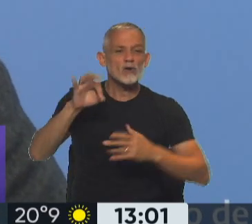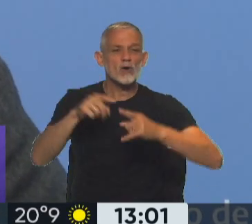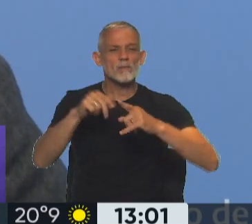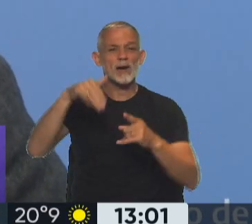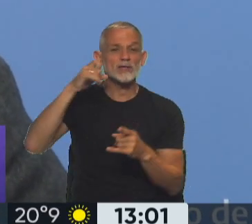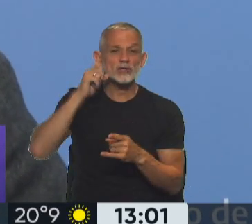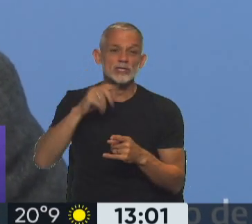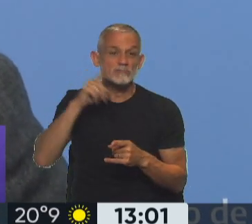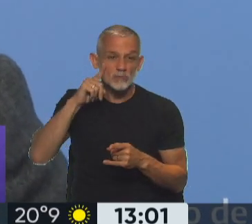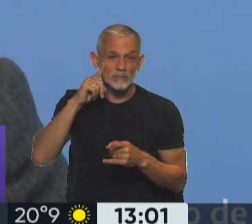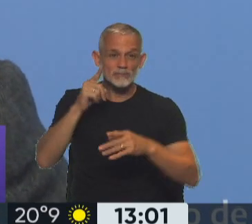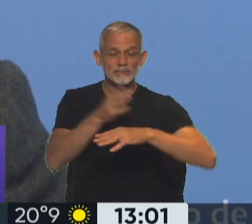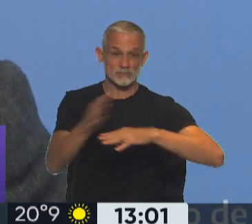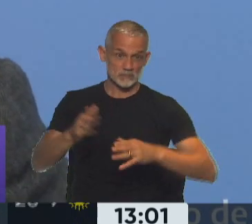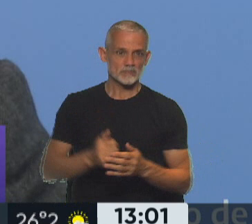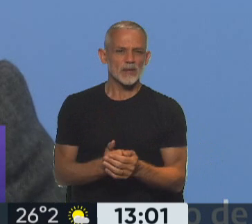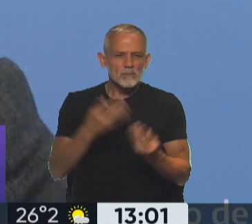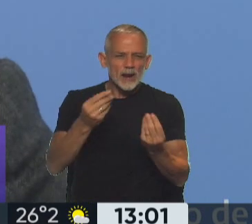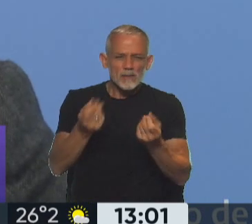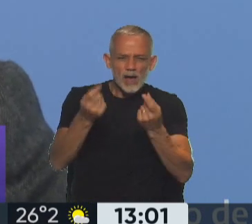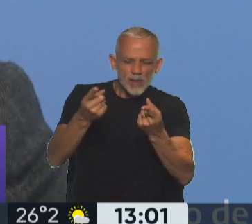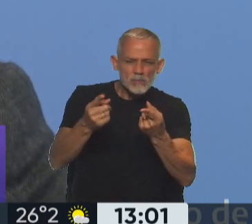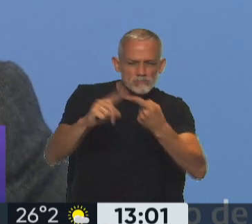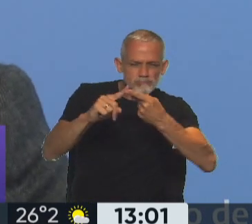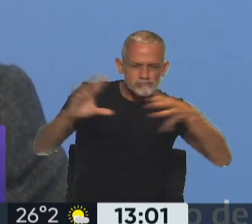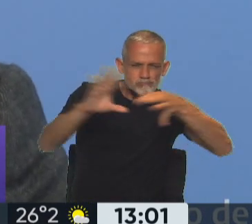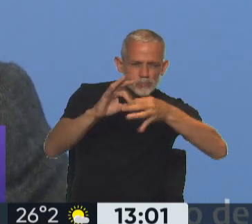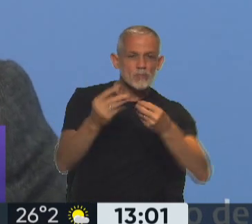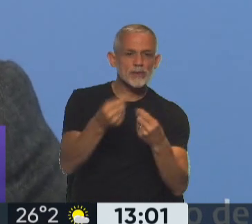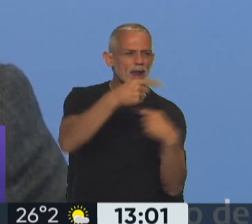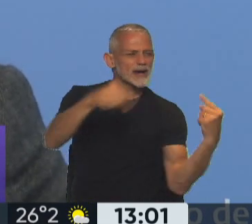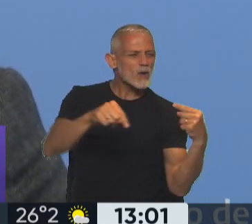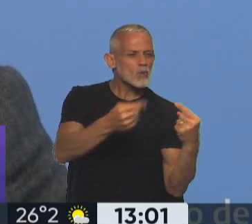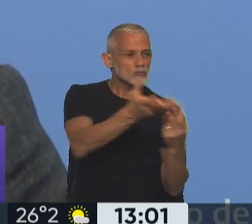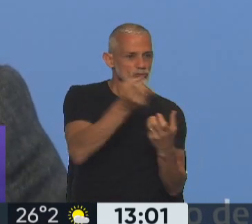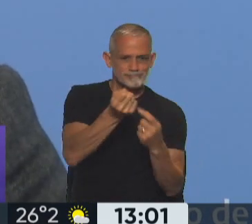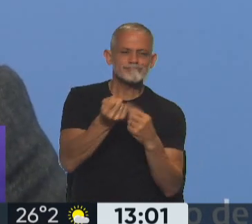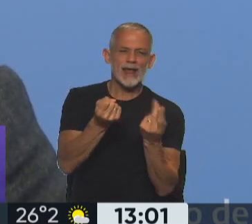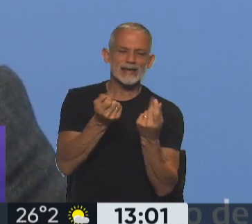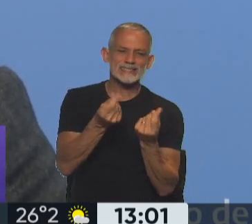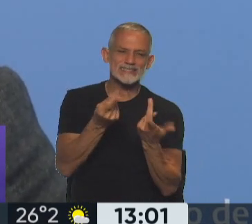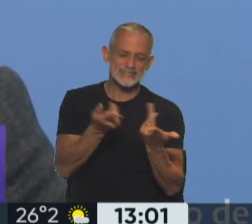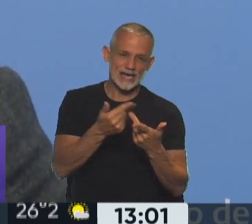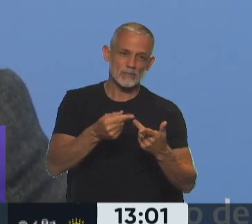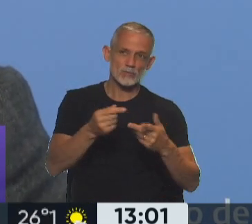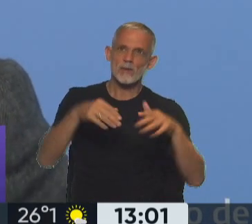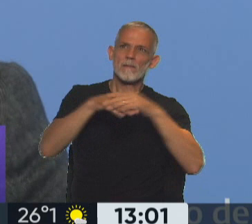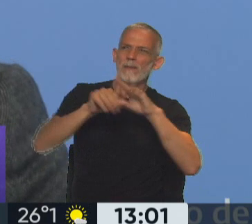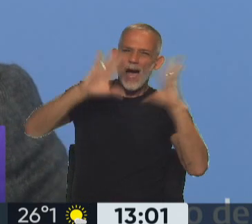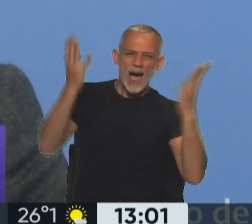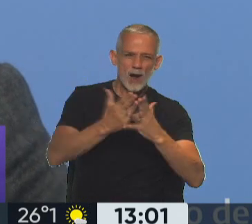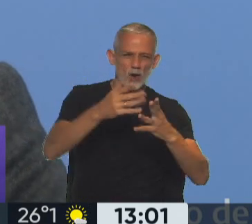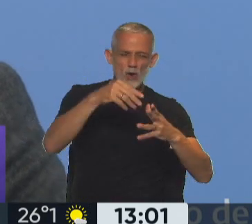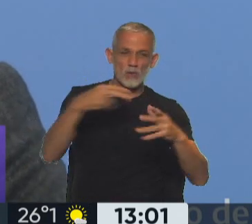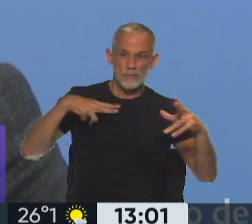mecanismo para facilitar la convergencia de recursos, que es lo que se requiere, recursos de la banca multilateral,